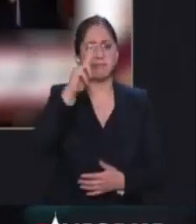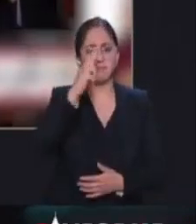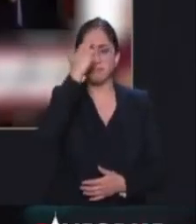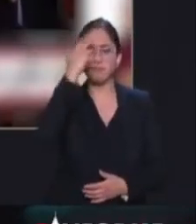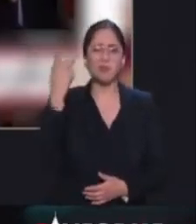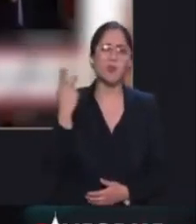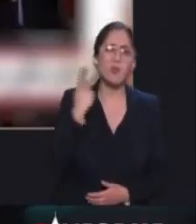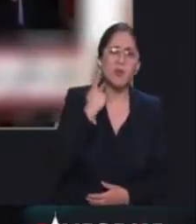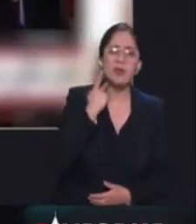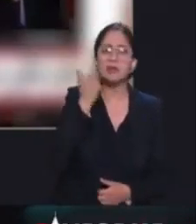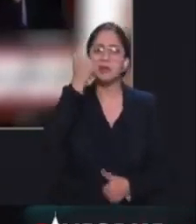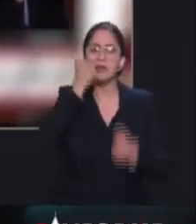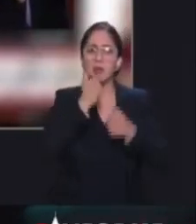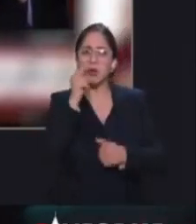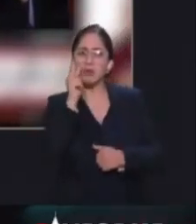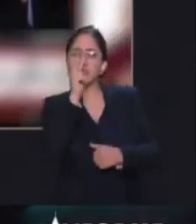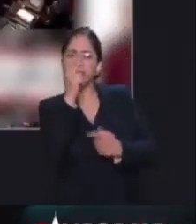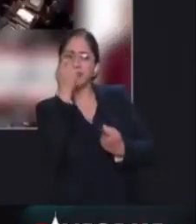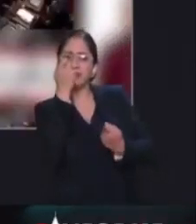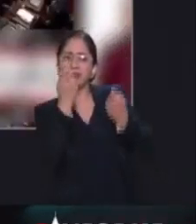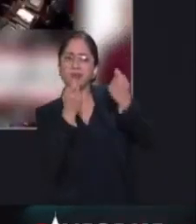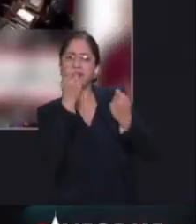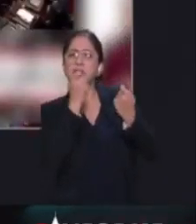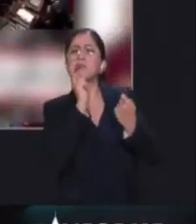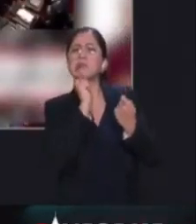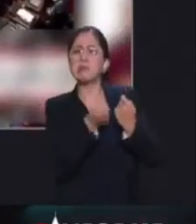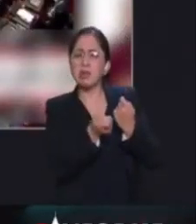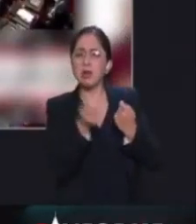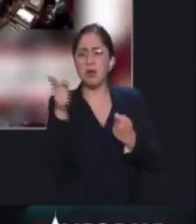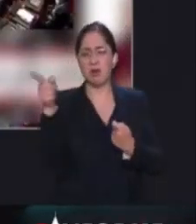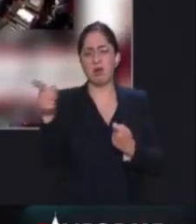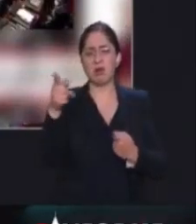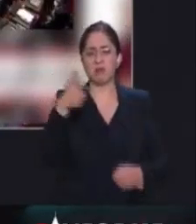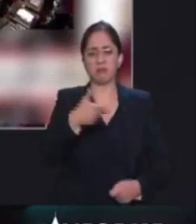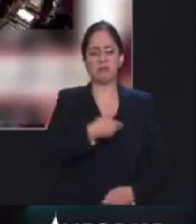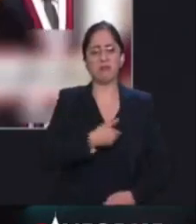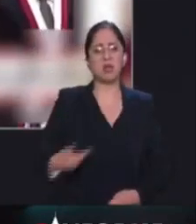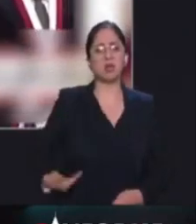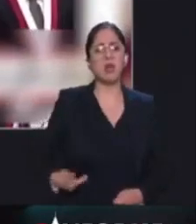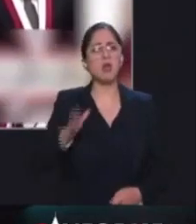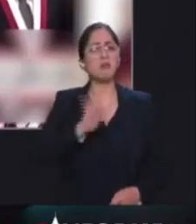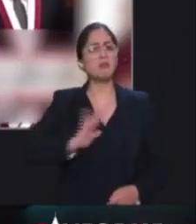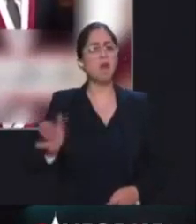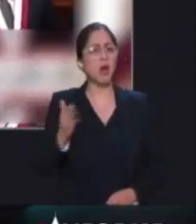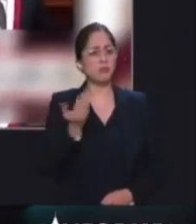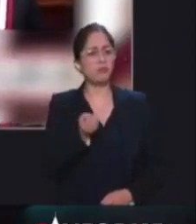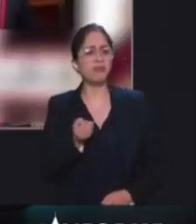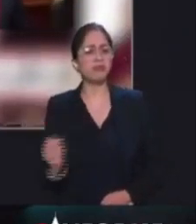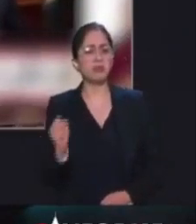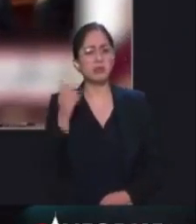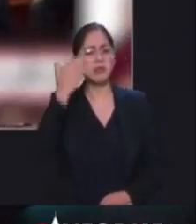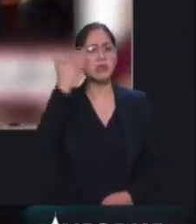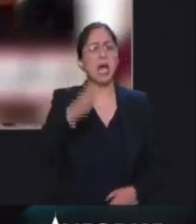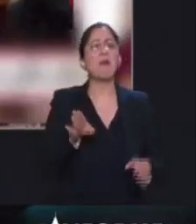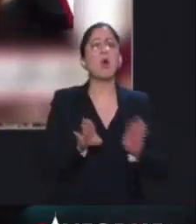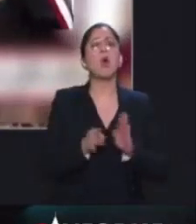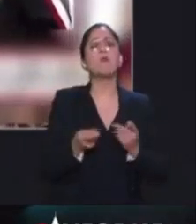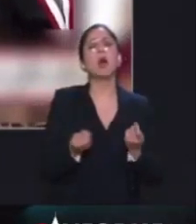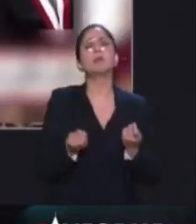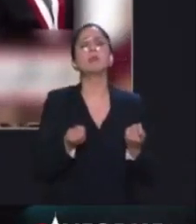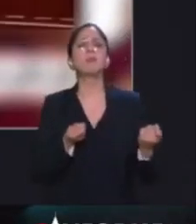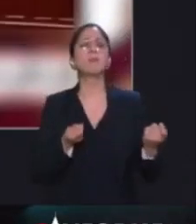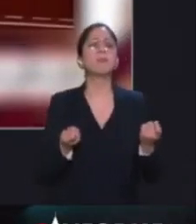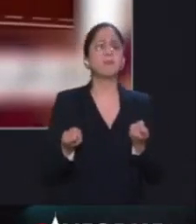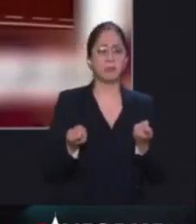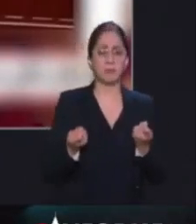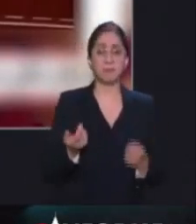Pedro Castillo está demostrando tener una gran capacidad para manejar estos gestos. Ahora bien, lo que hemos visto en este discurso